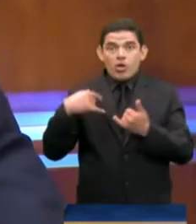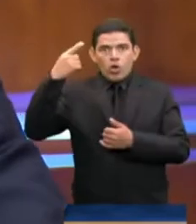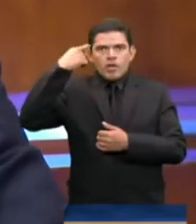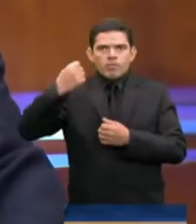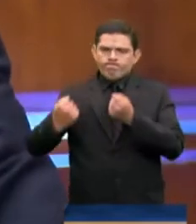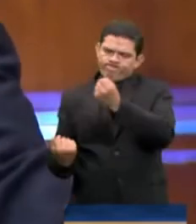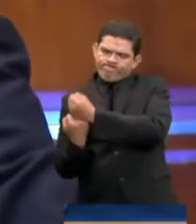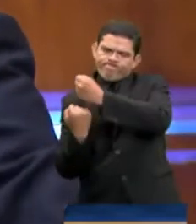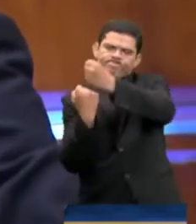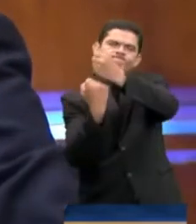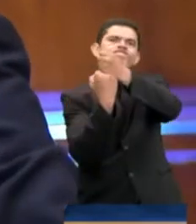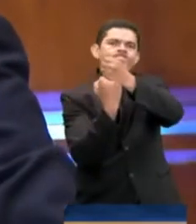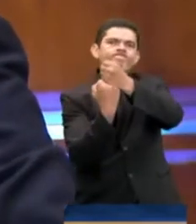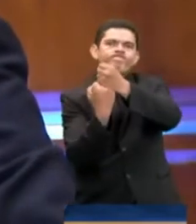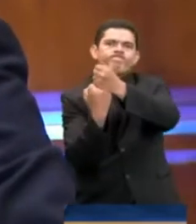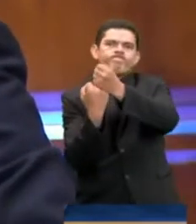año serán